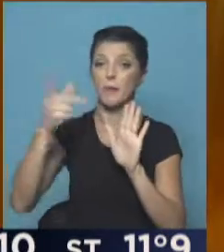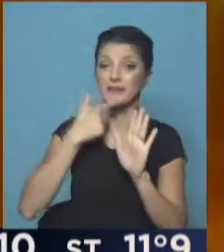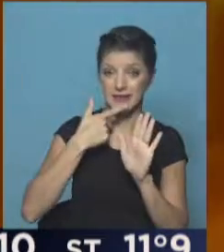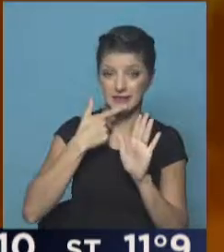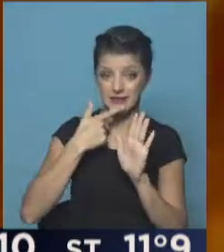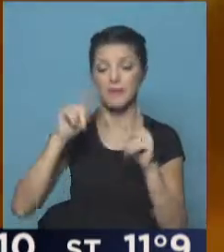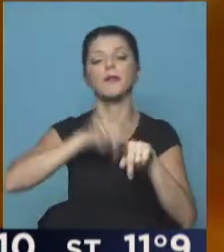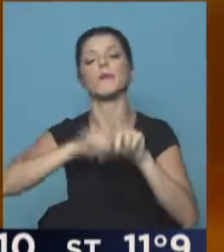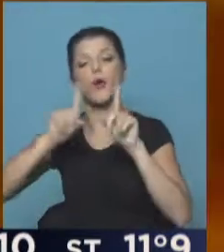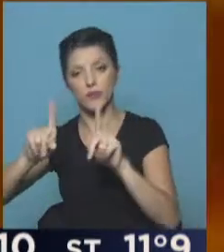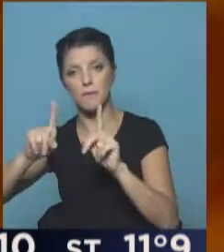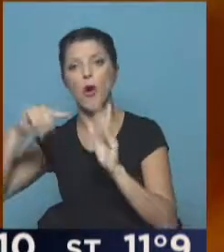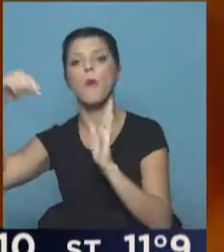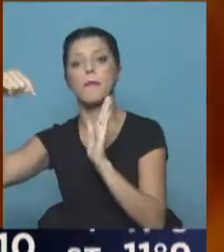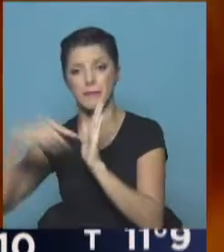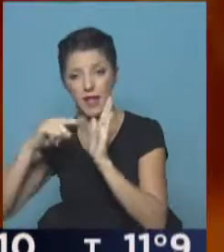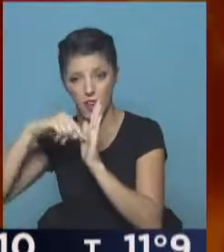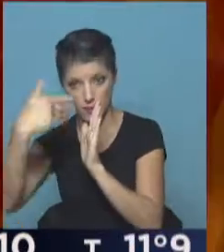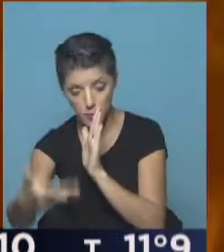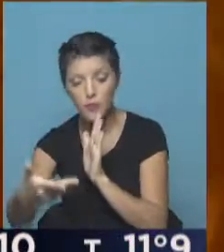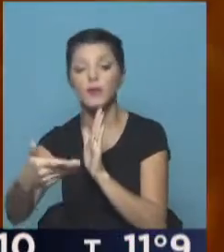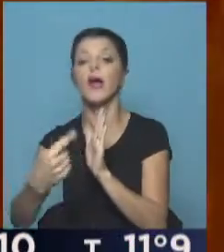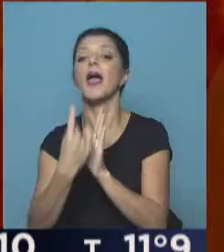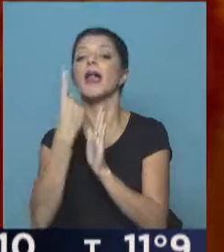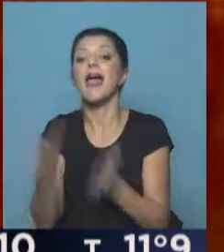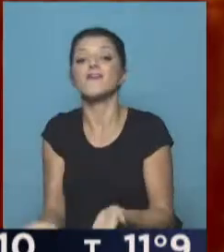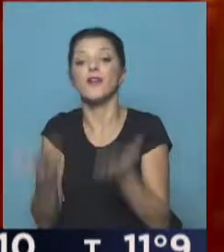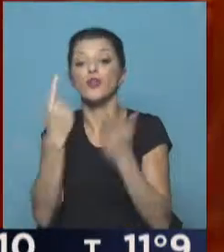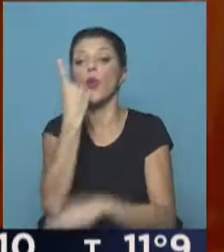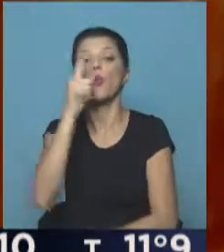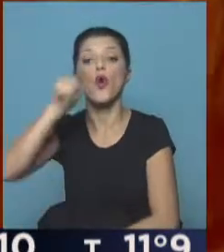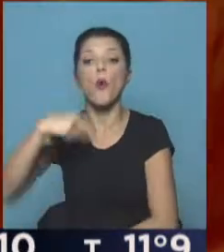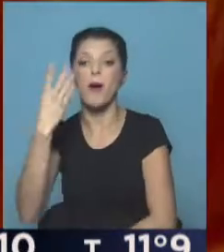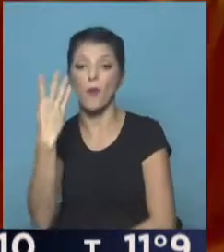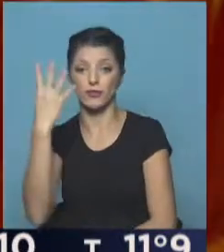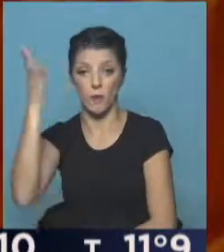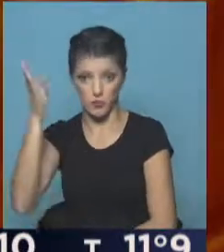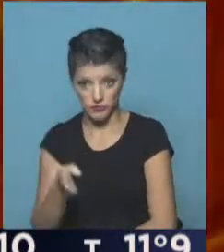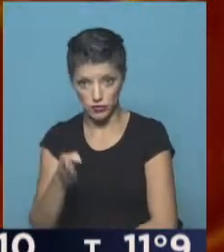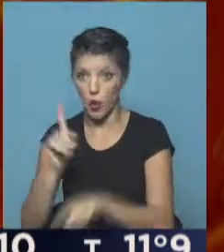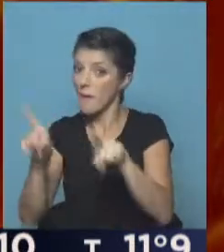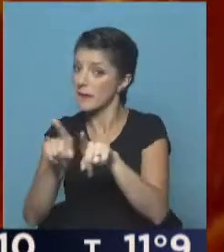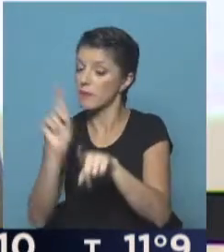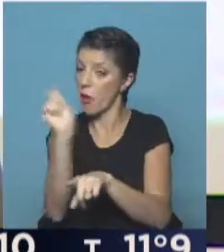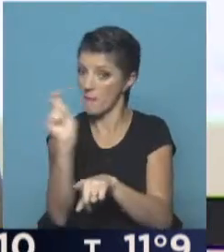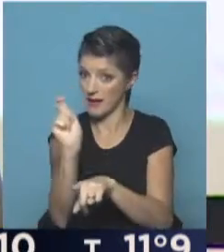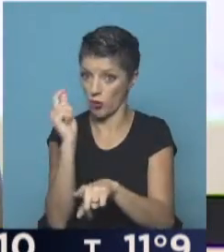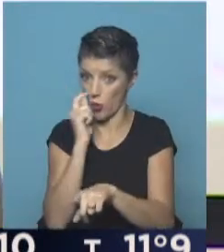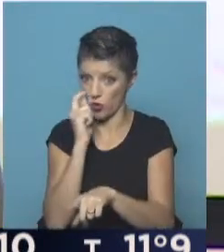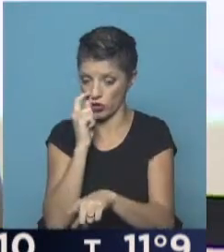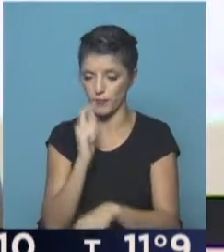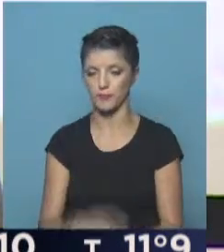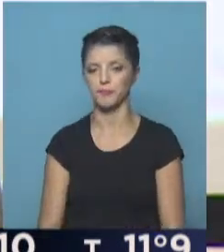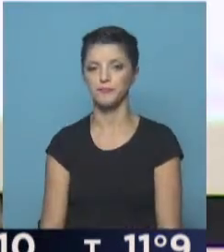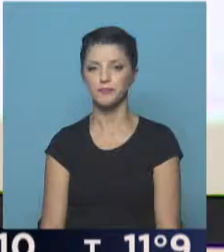Gran Buenos Aires, que engloba la ciudad y el conurbano, la inflación fue del 1,4% para el mismo mes. Ha sido un esfuerzo